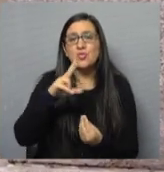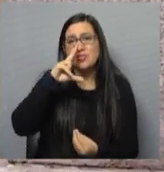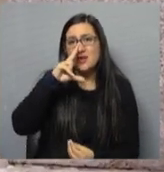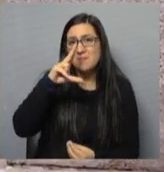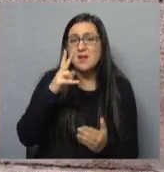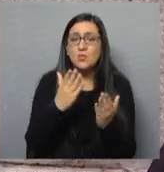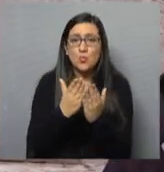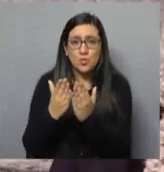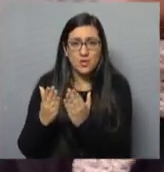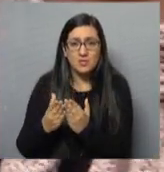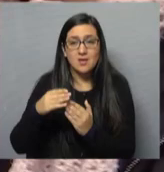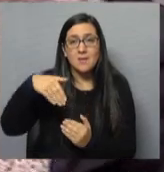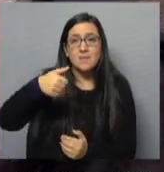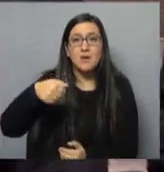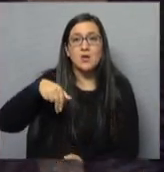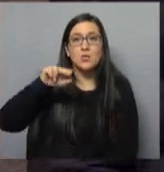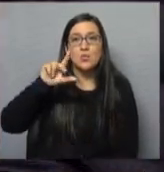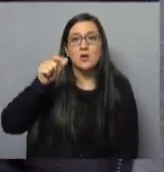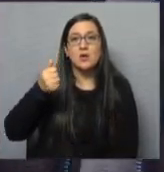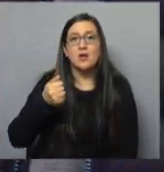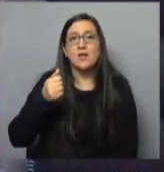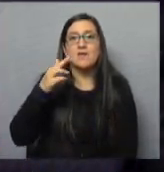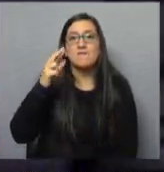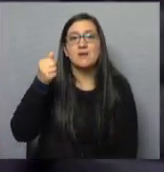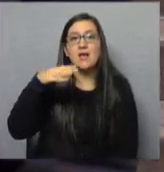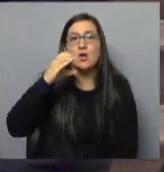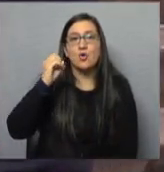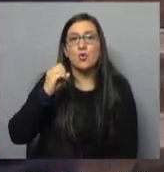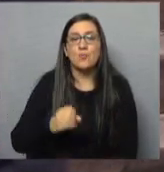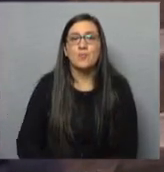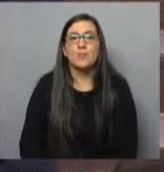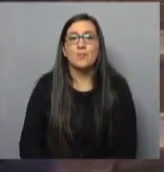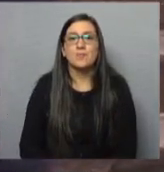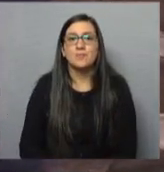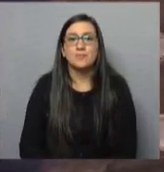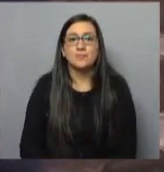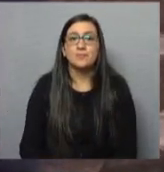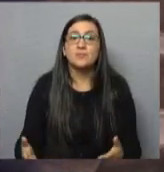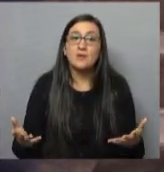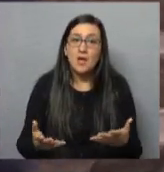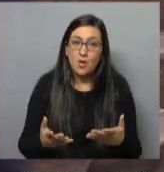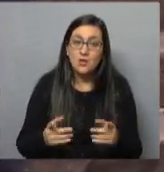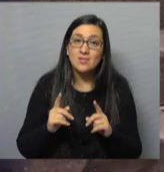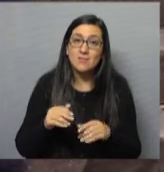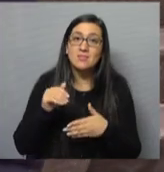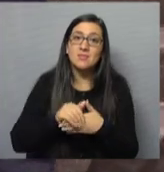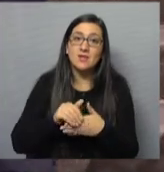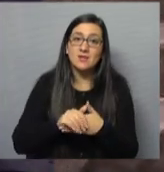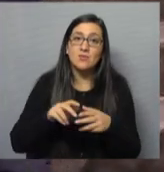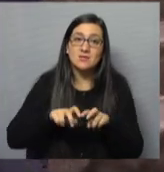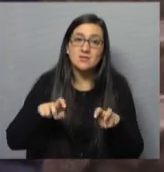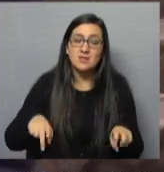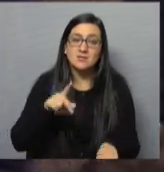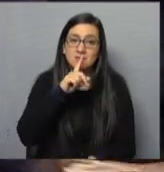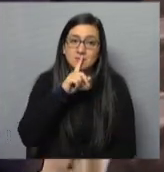IABA. Estamos con Manuela y Franco, integrantes del Centro de Estudiantes. Bueno, ahora y en la tarde también habrá una sentada. Se